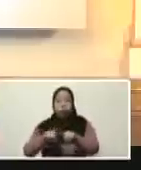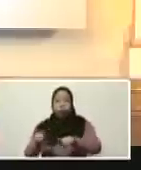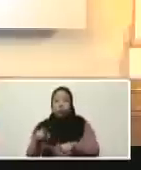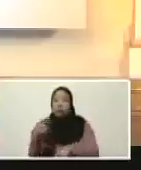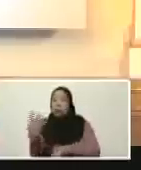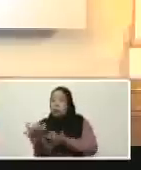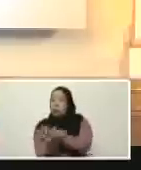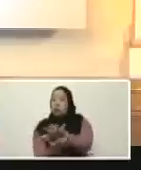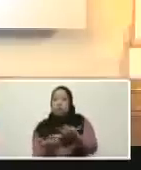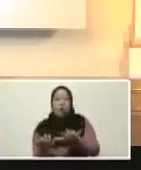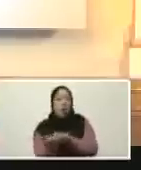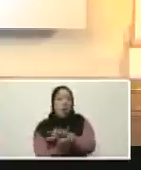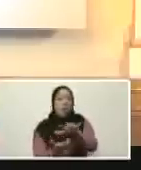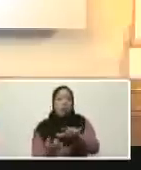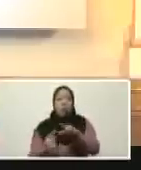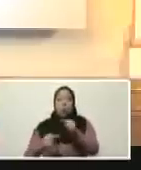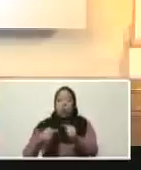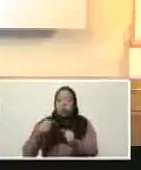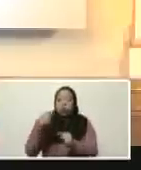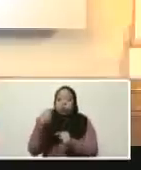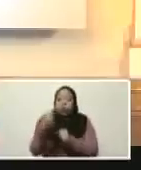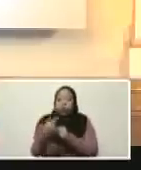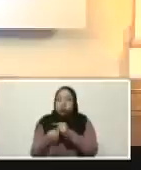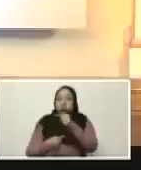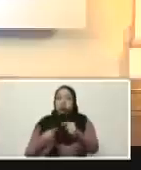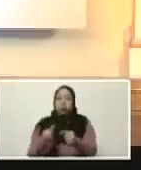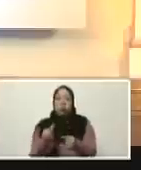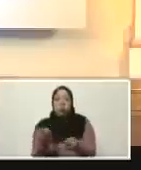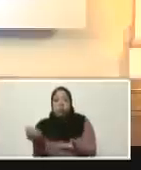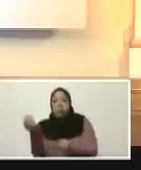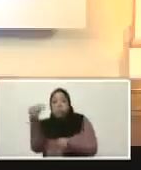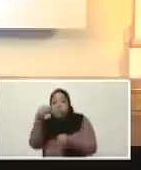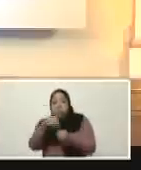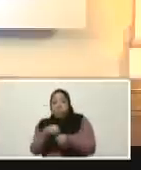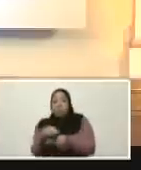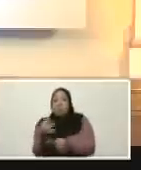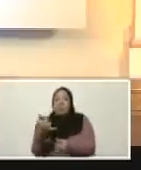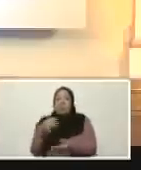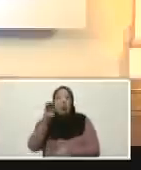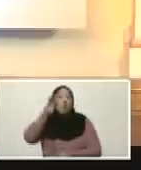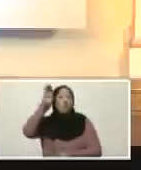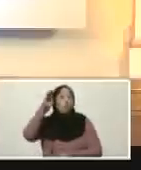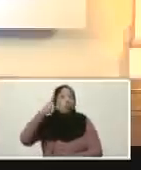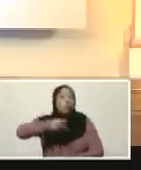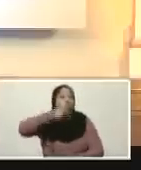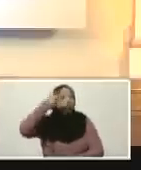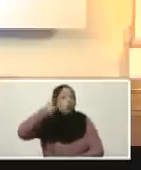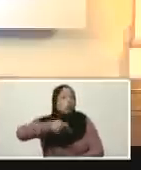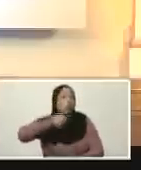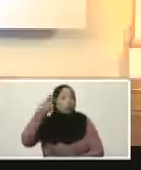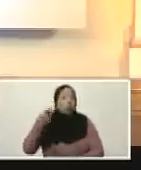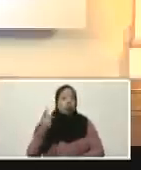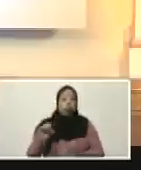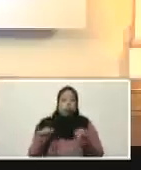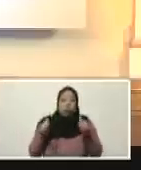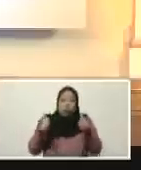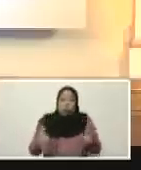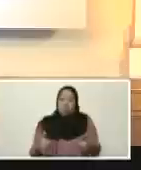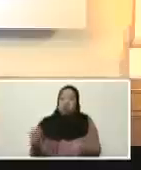sucedieron una detrás de otra, tensando el destino político de la naciente